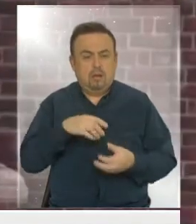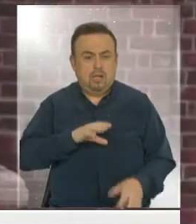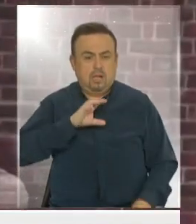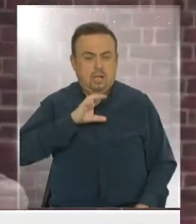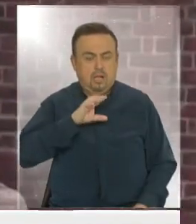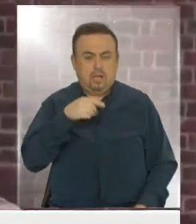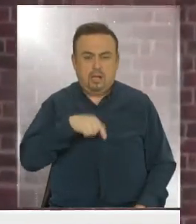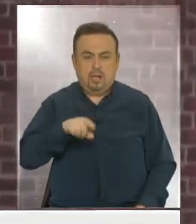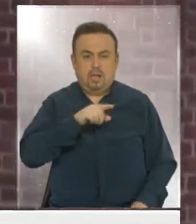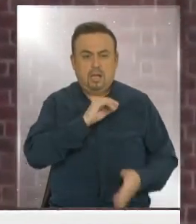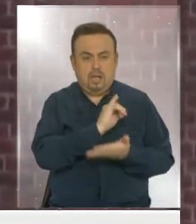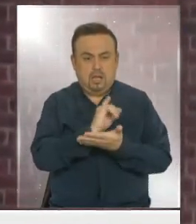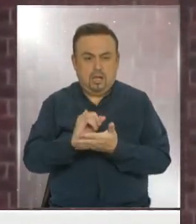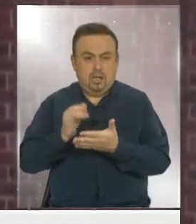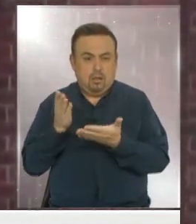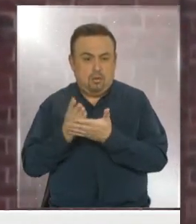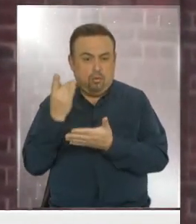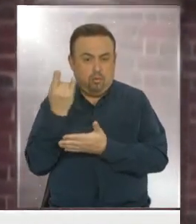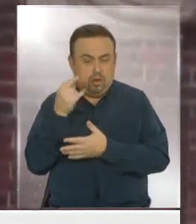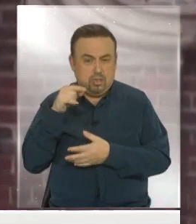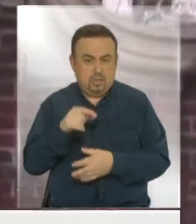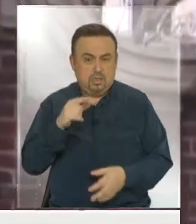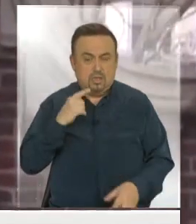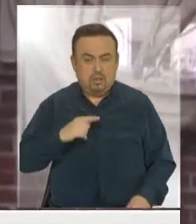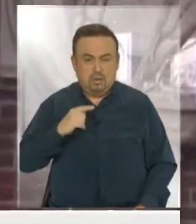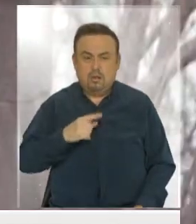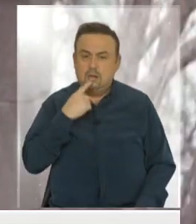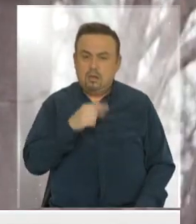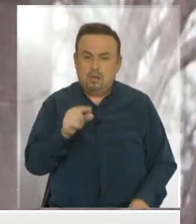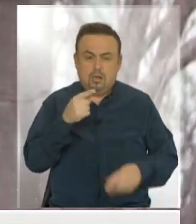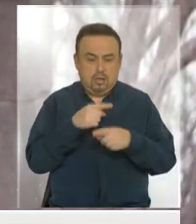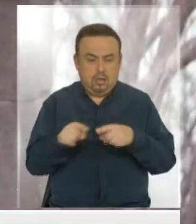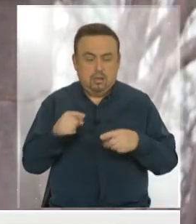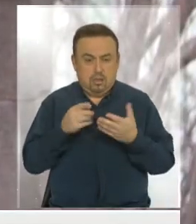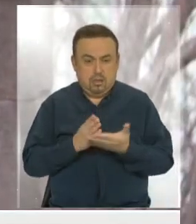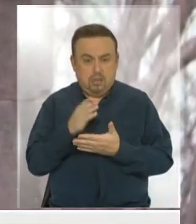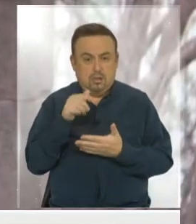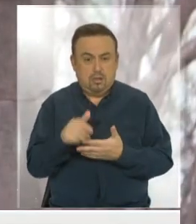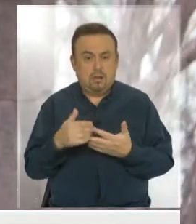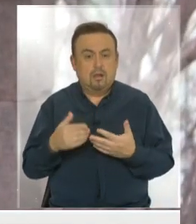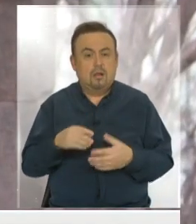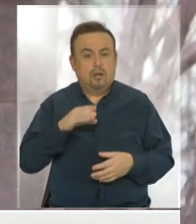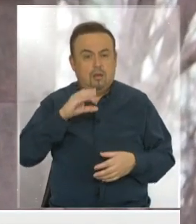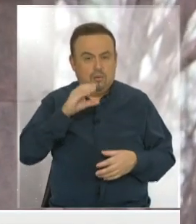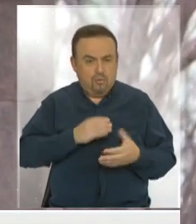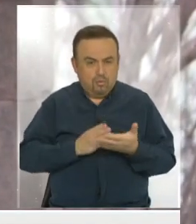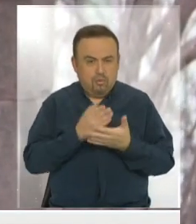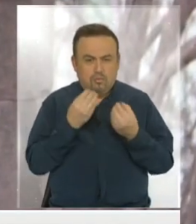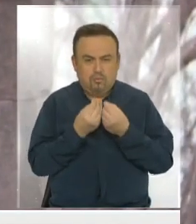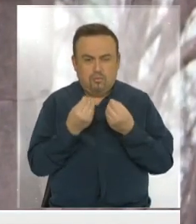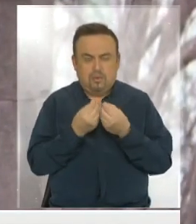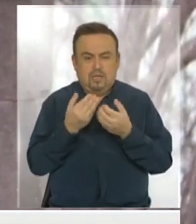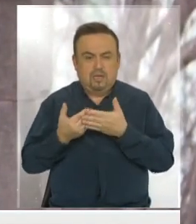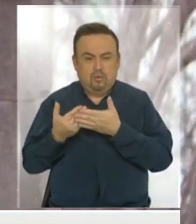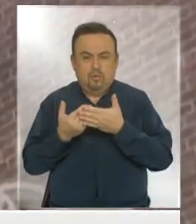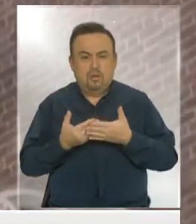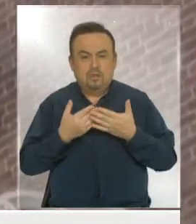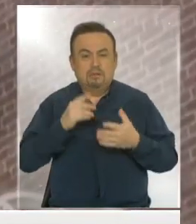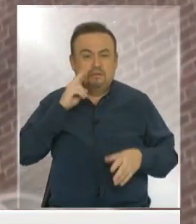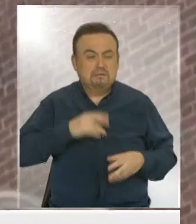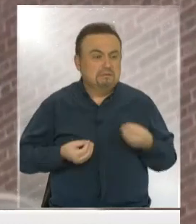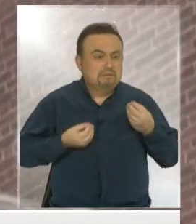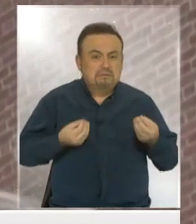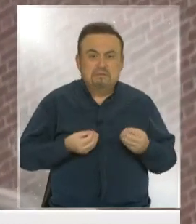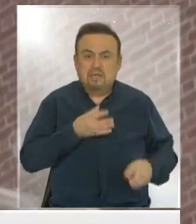por las instituciones educativas norteamericanas. A pocas semanas de empezar ya los cursos y con miles de estudiantes sin saber